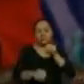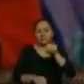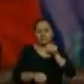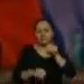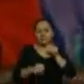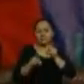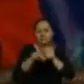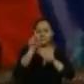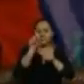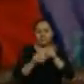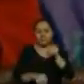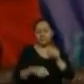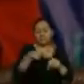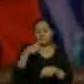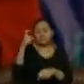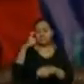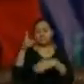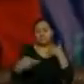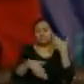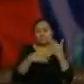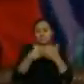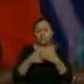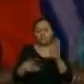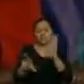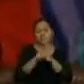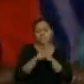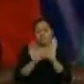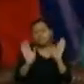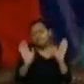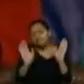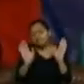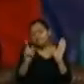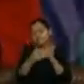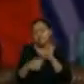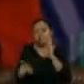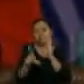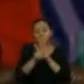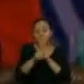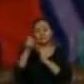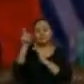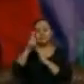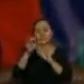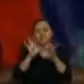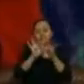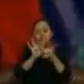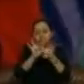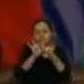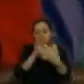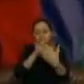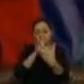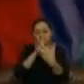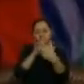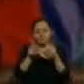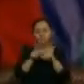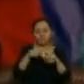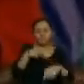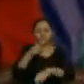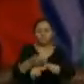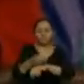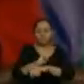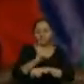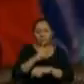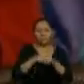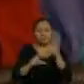seguramente amerita una norma. Pero esa norma tenemos que encontrarla conjuntamente. Yo creo que esa